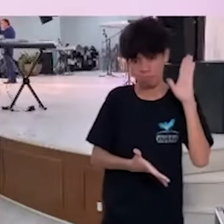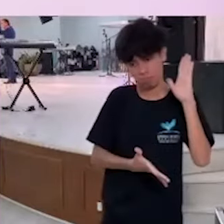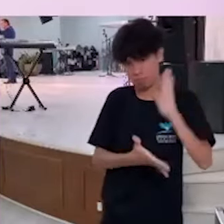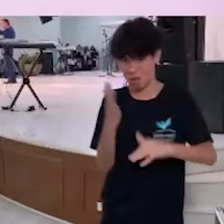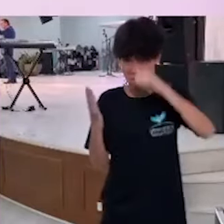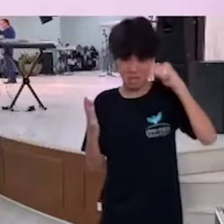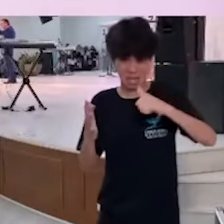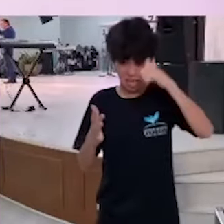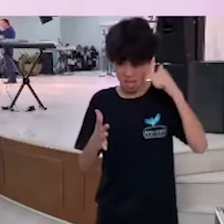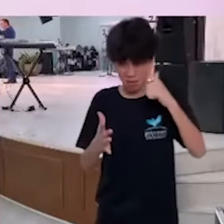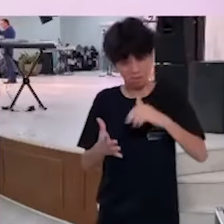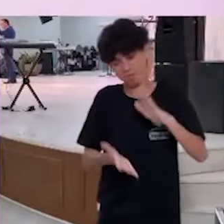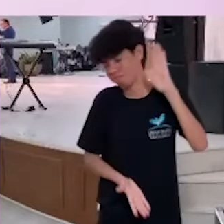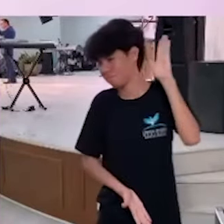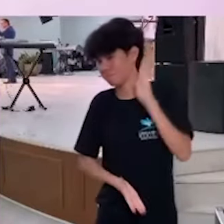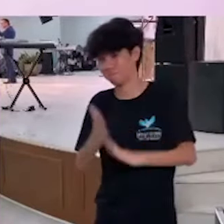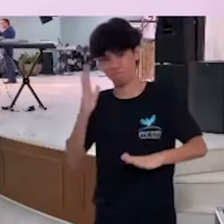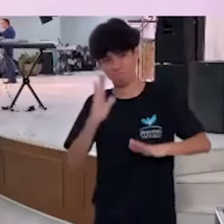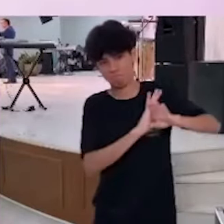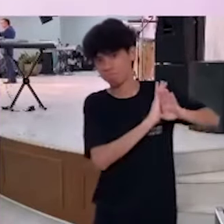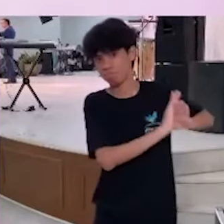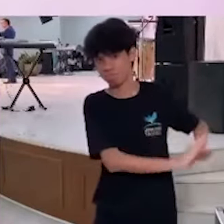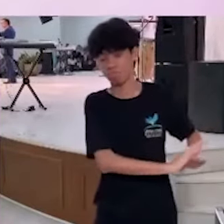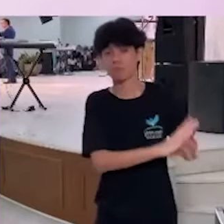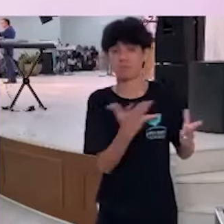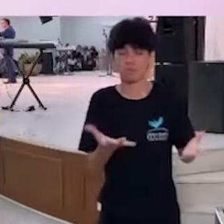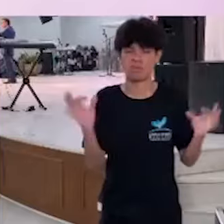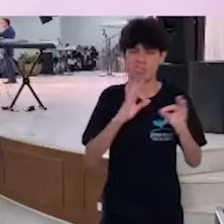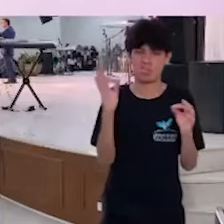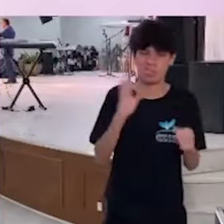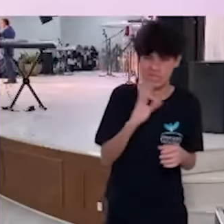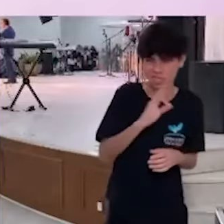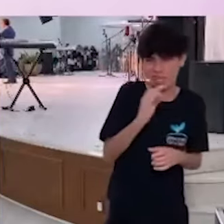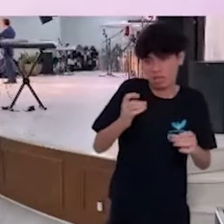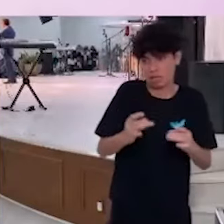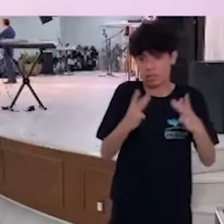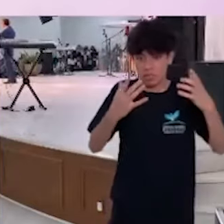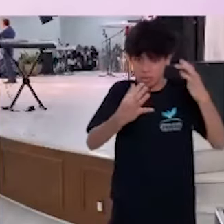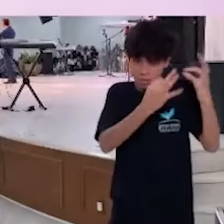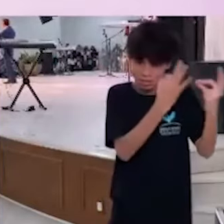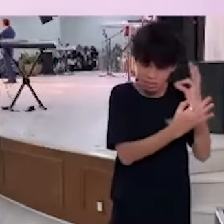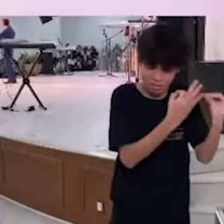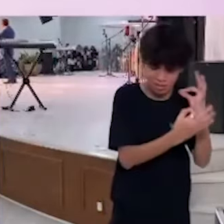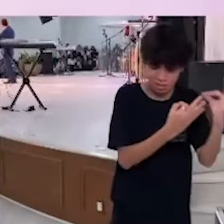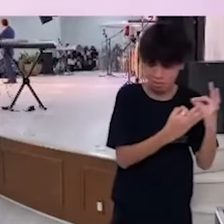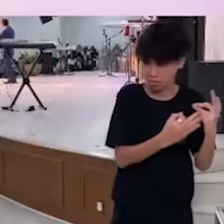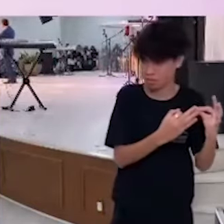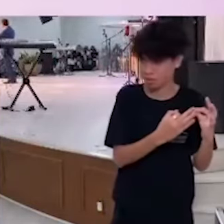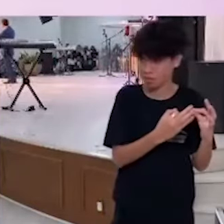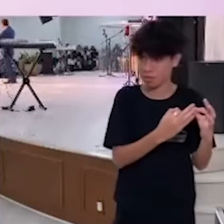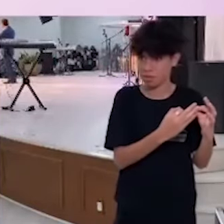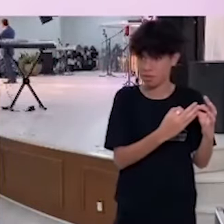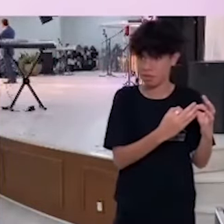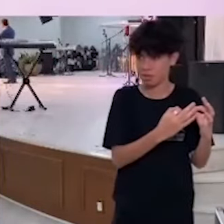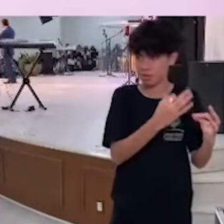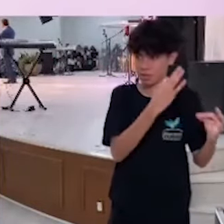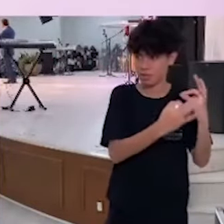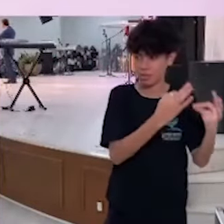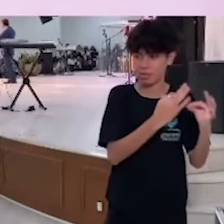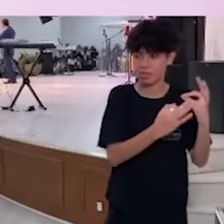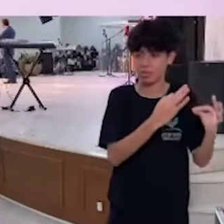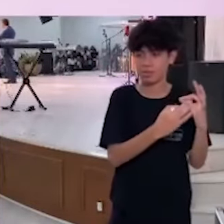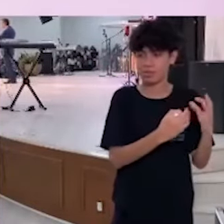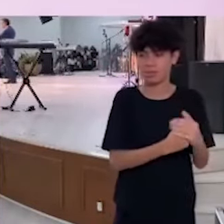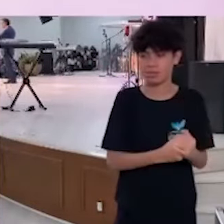O sea, si tú crees estar firme, de todas maneras, cuando viene la tentación, el Señor, junto con la prueba, dice, nos va a dar la salida. Y